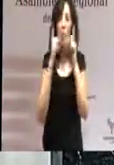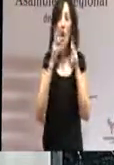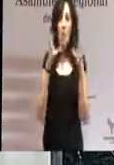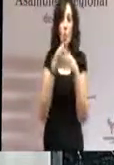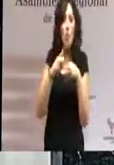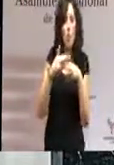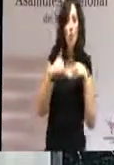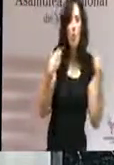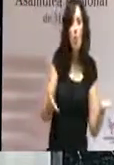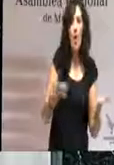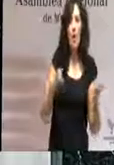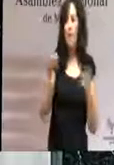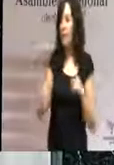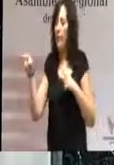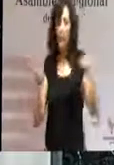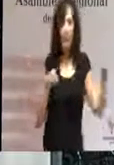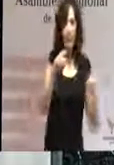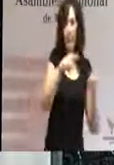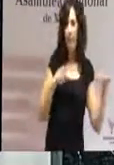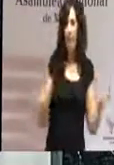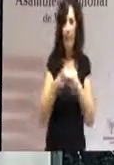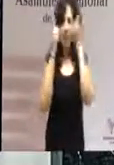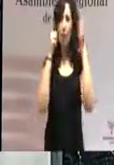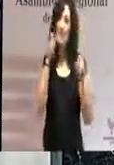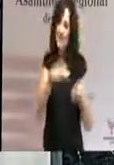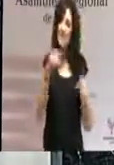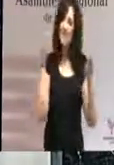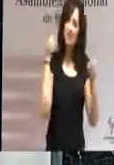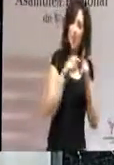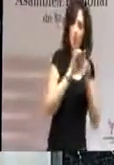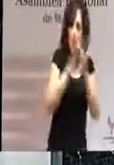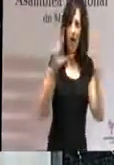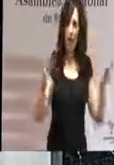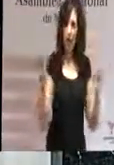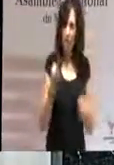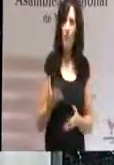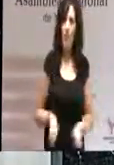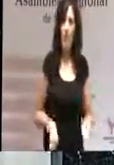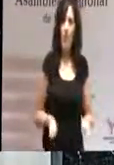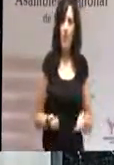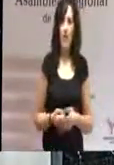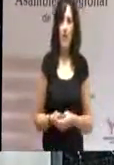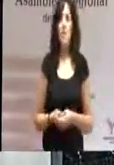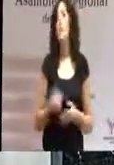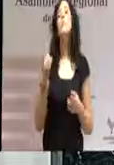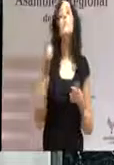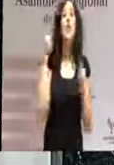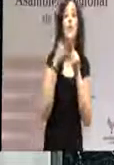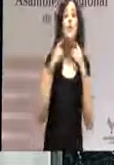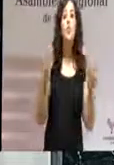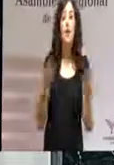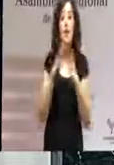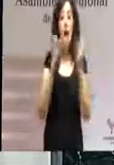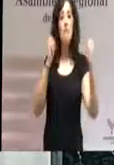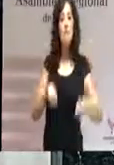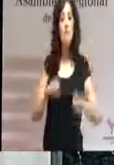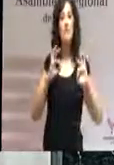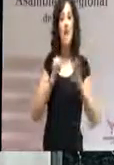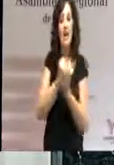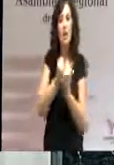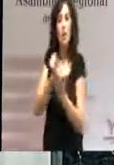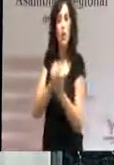de levante o de leveche. Por eso necesitamos conseguir un acuerdo junto a los agricultores, a